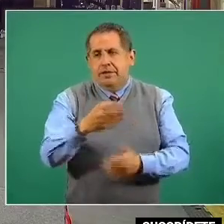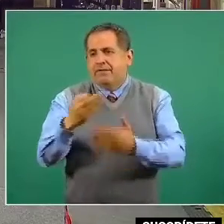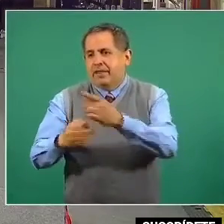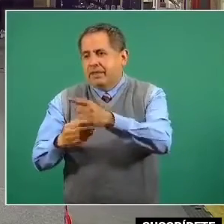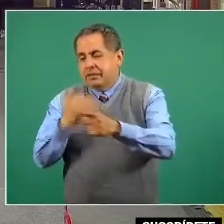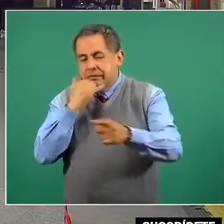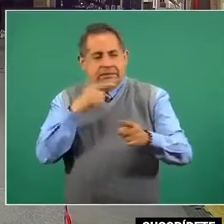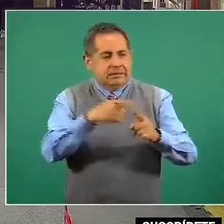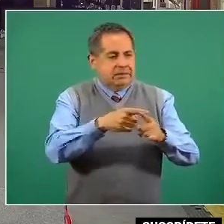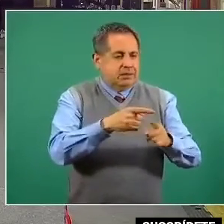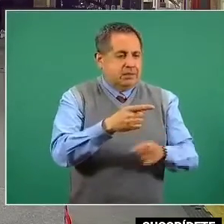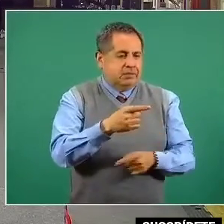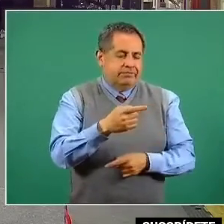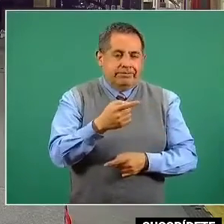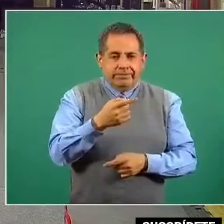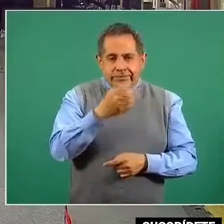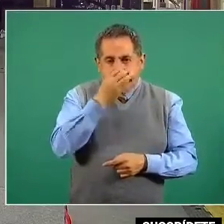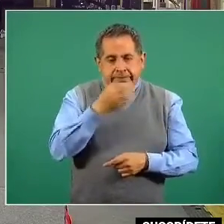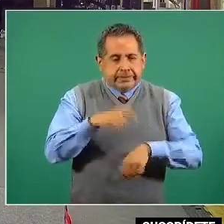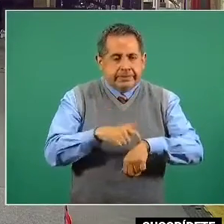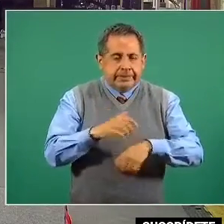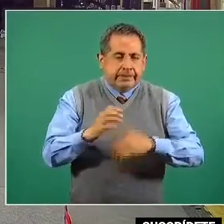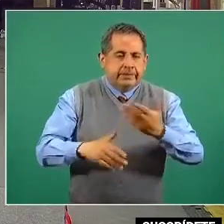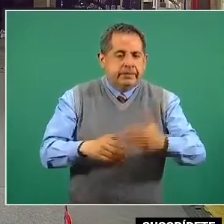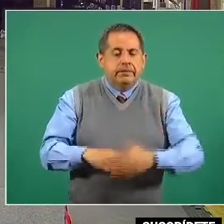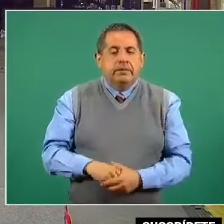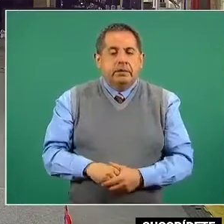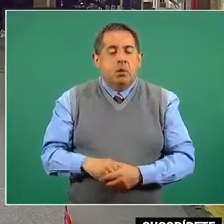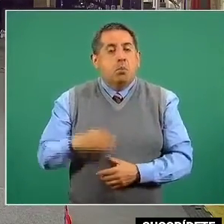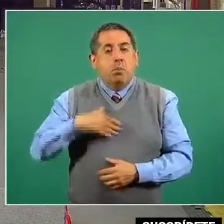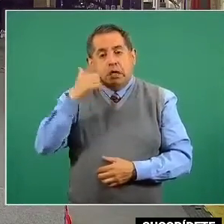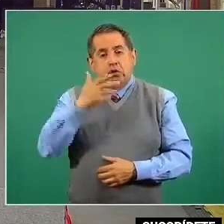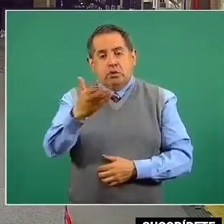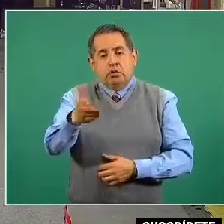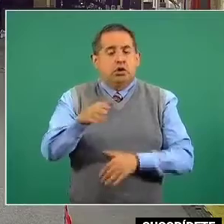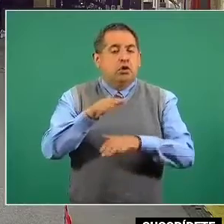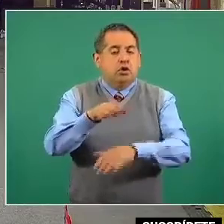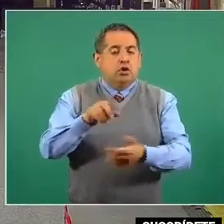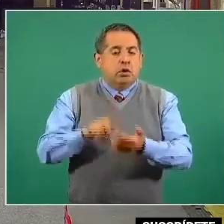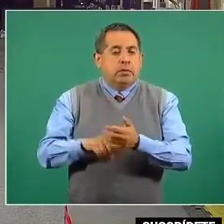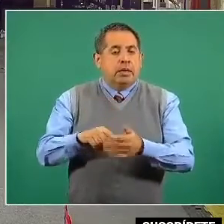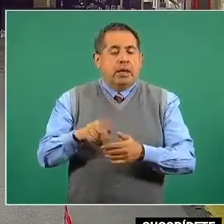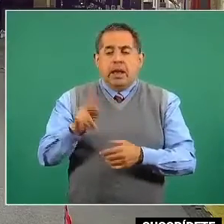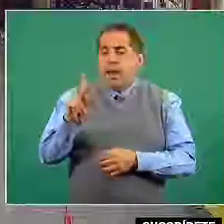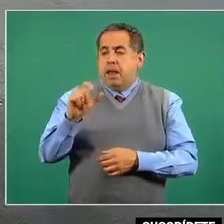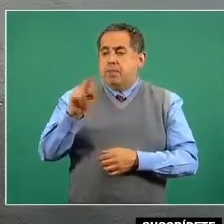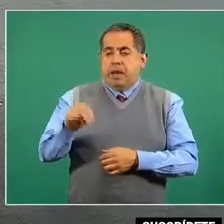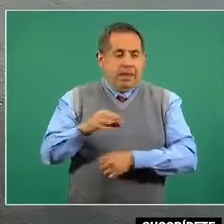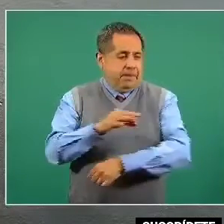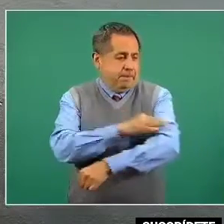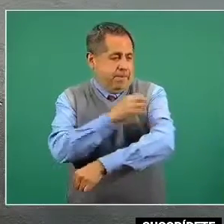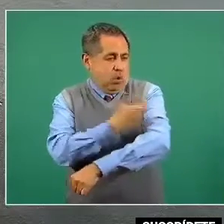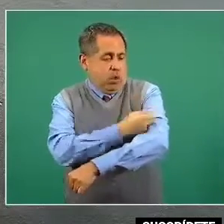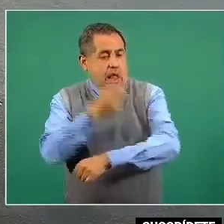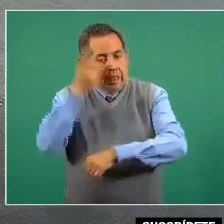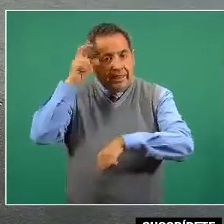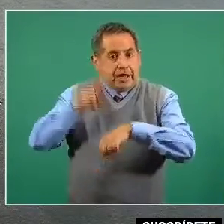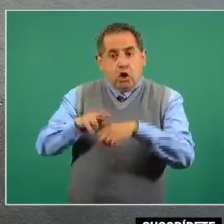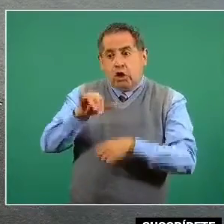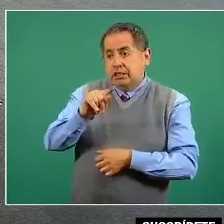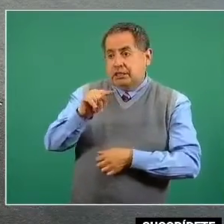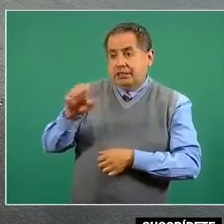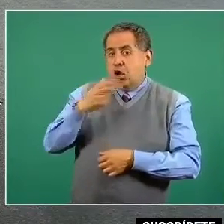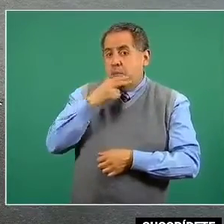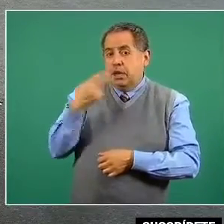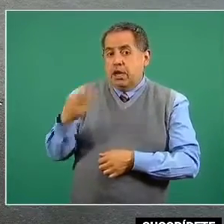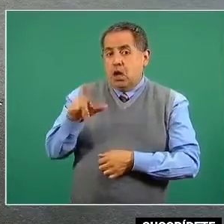las 19:58. Y Sí. Carlos. Buenas noches, doctor López-Gatell. Sobre el plan de vacunación, el director del ISSSTE, Luis Antonio Ramírez,